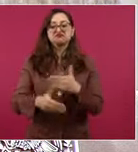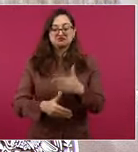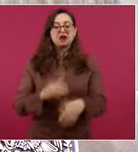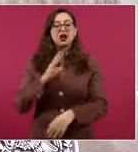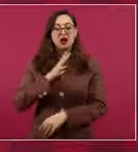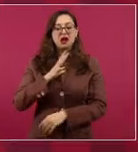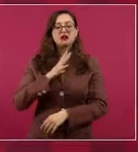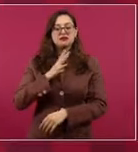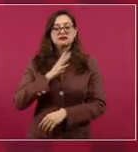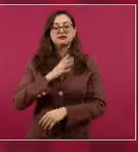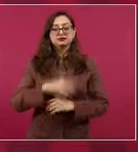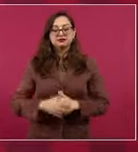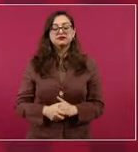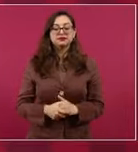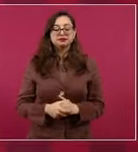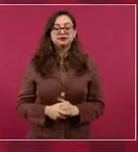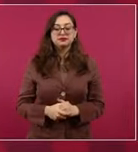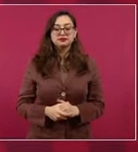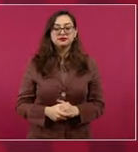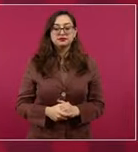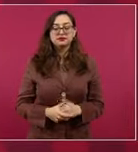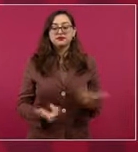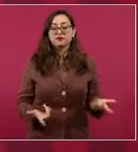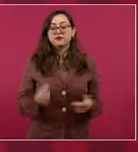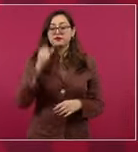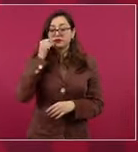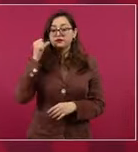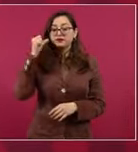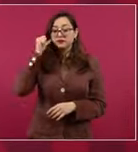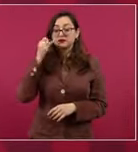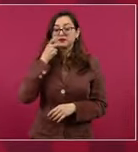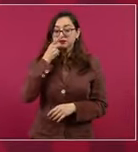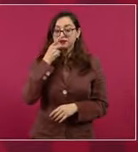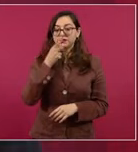mencionaba de que ya habían utilizado